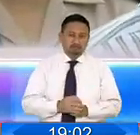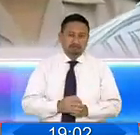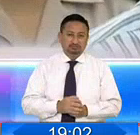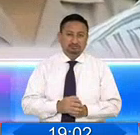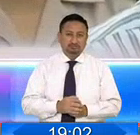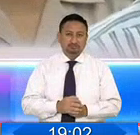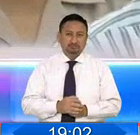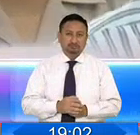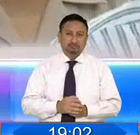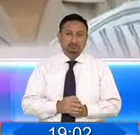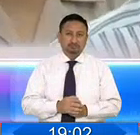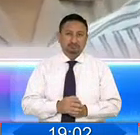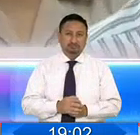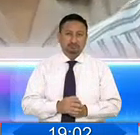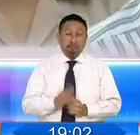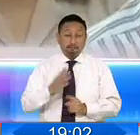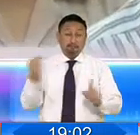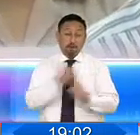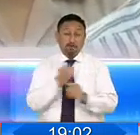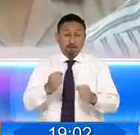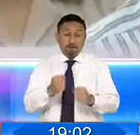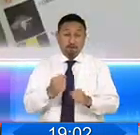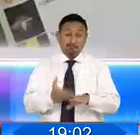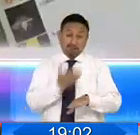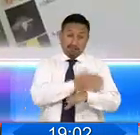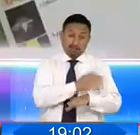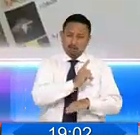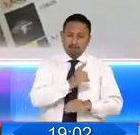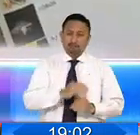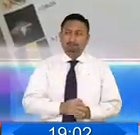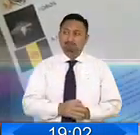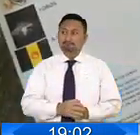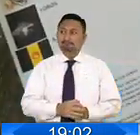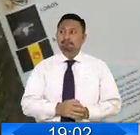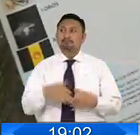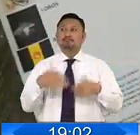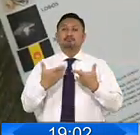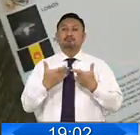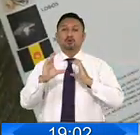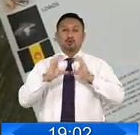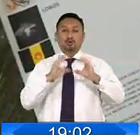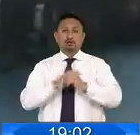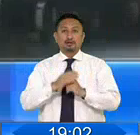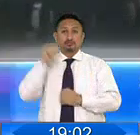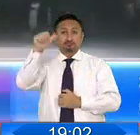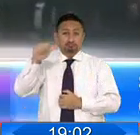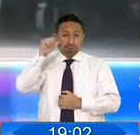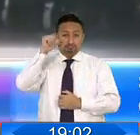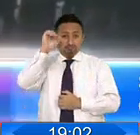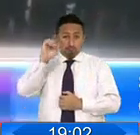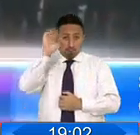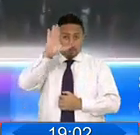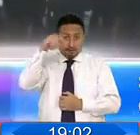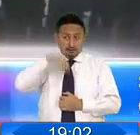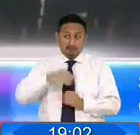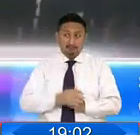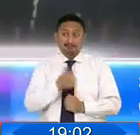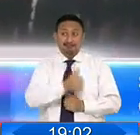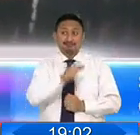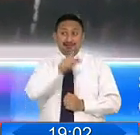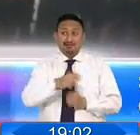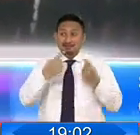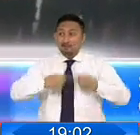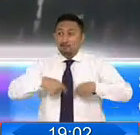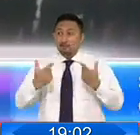hay una violencia con la que tuvimos el día 23. En torno a comunicados en audio, video y de manera física difundidos por los convictos,